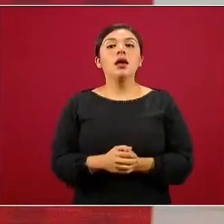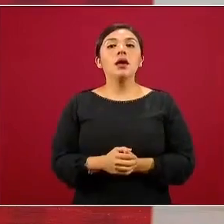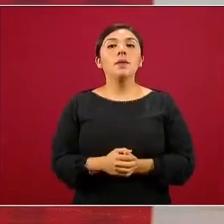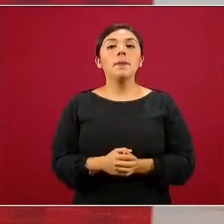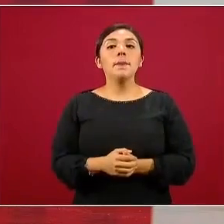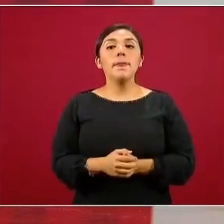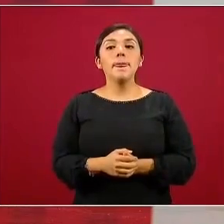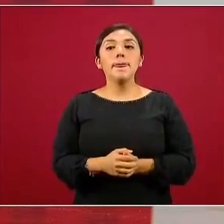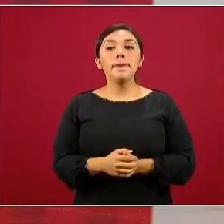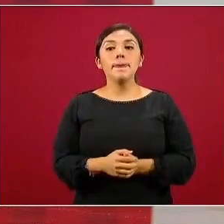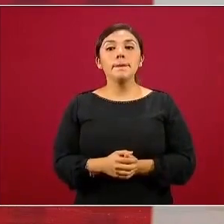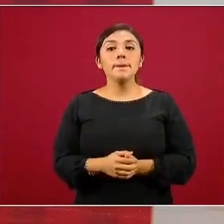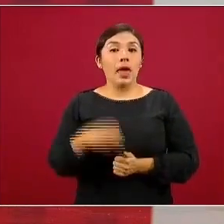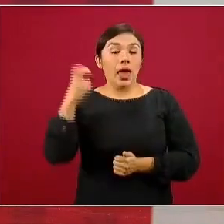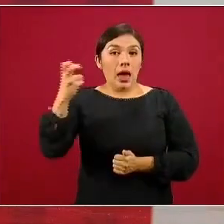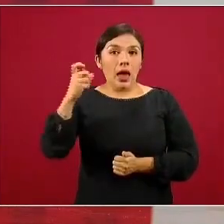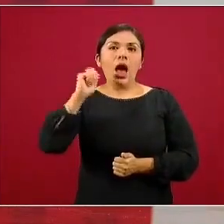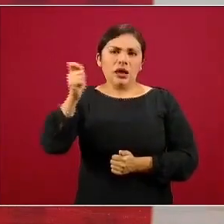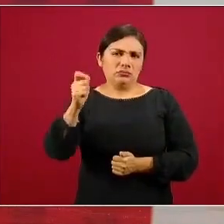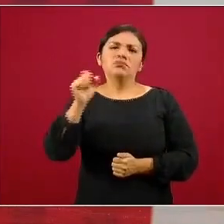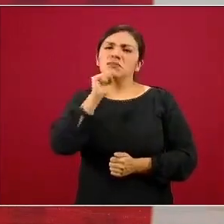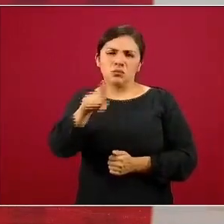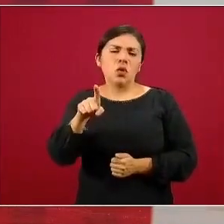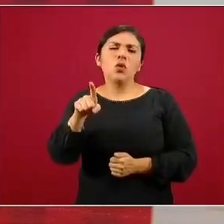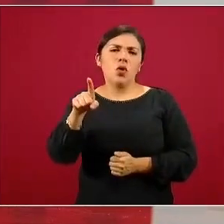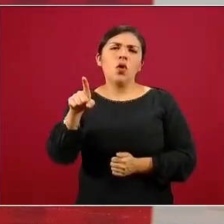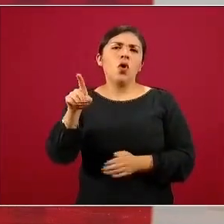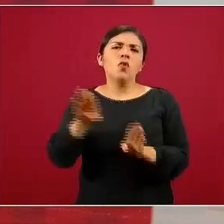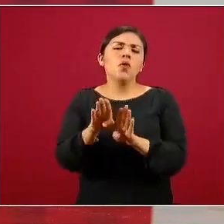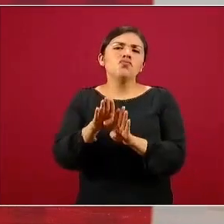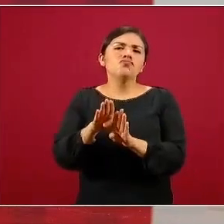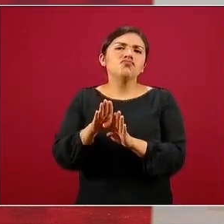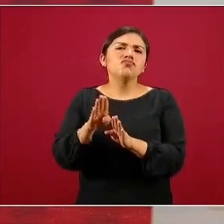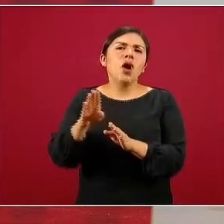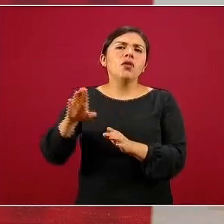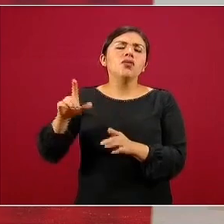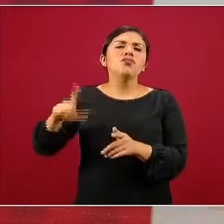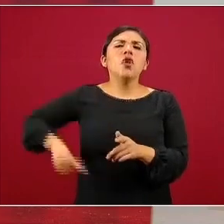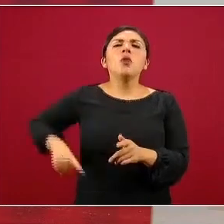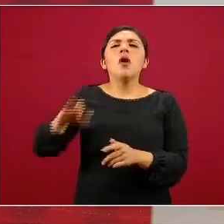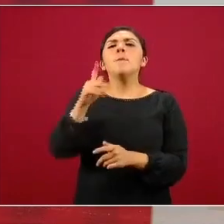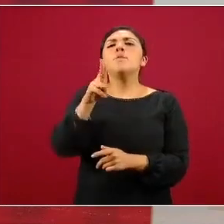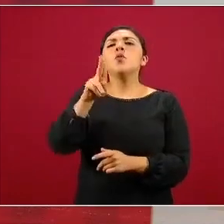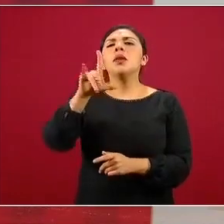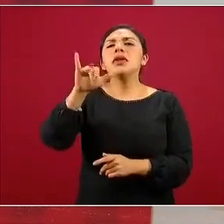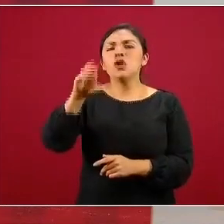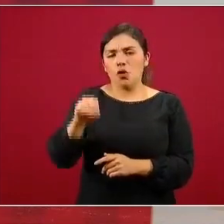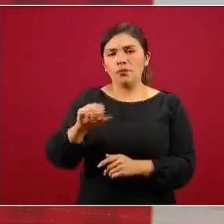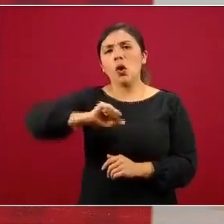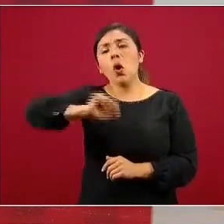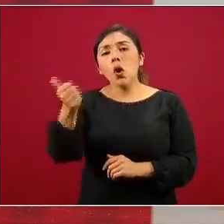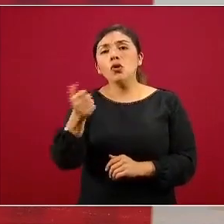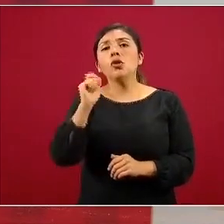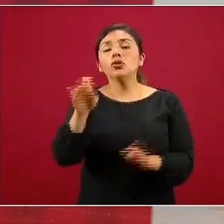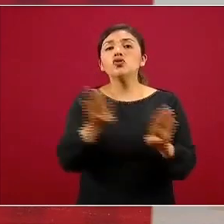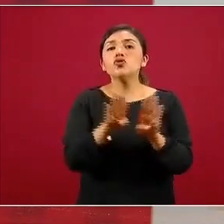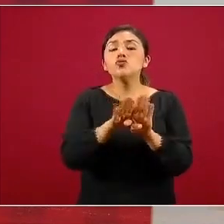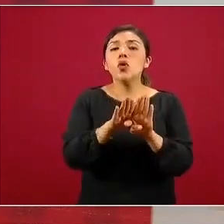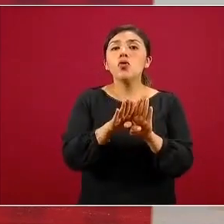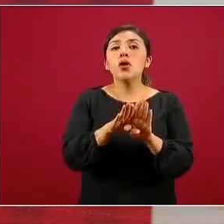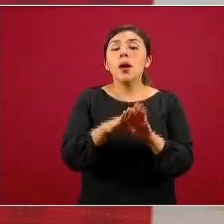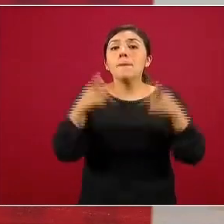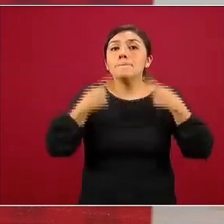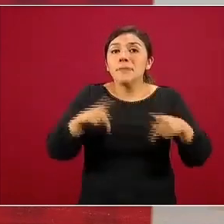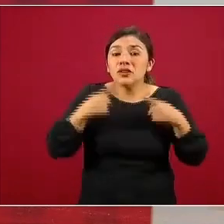es autónomo. Por supuesto, es un organismo público. Y dada la competencia en la materia, la calidad técnica de